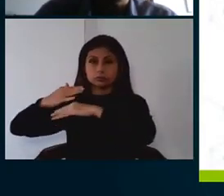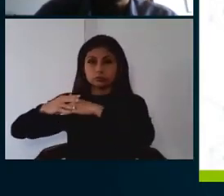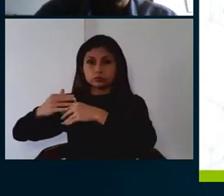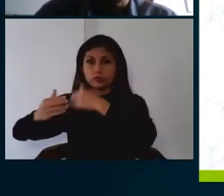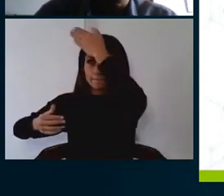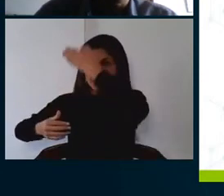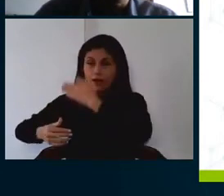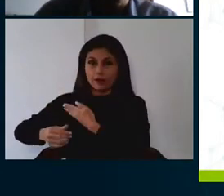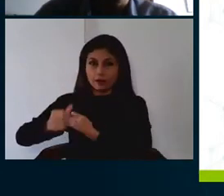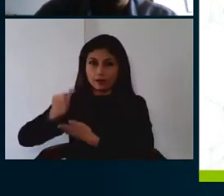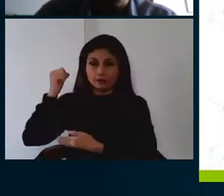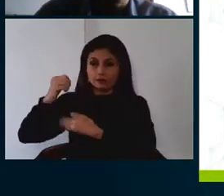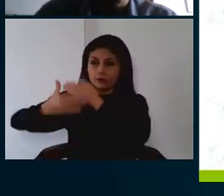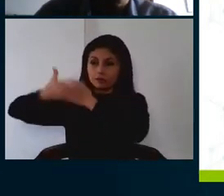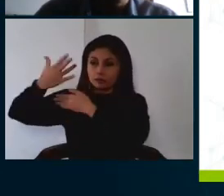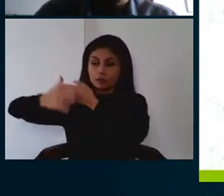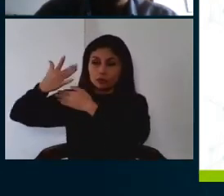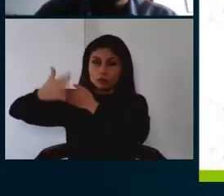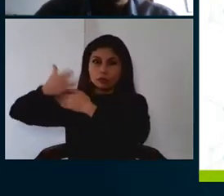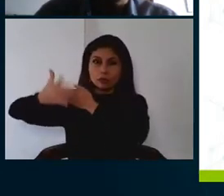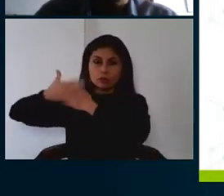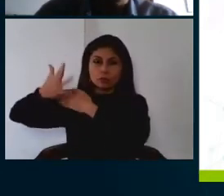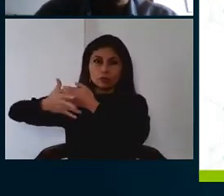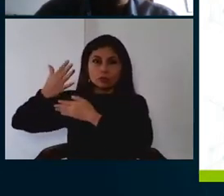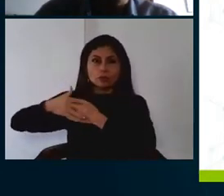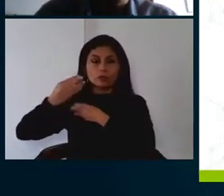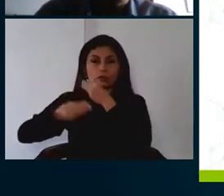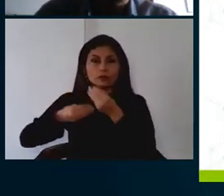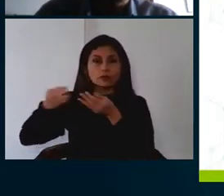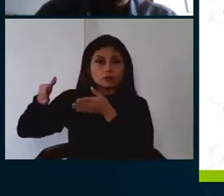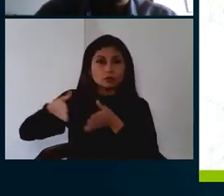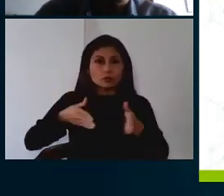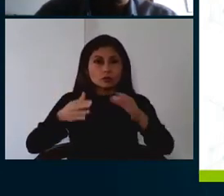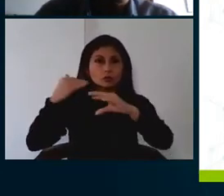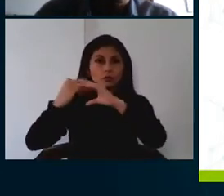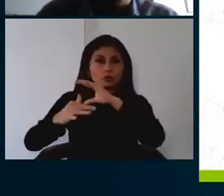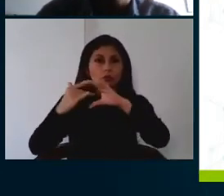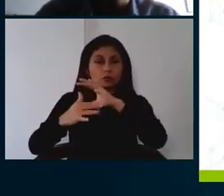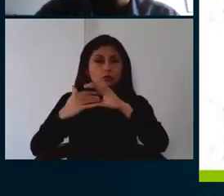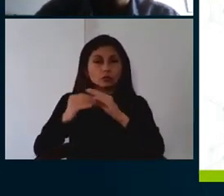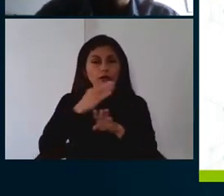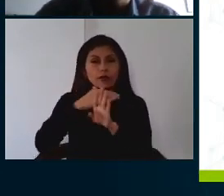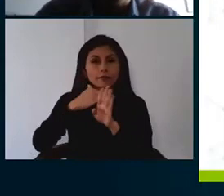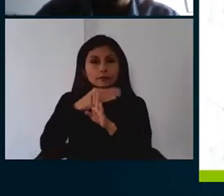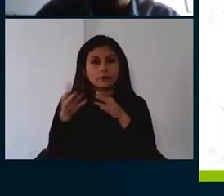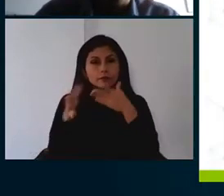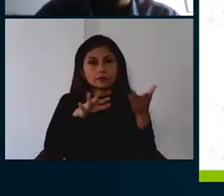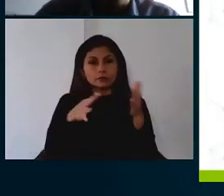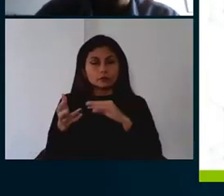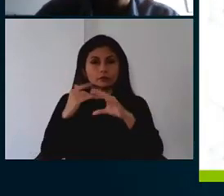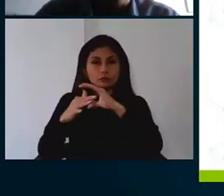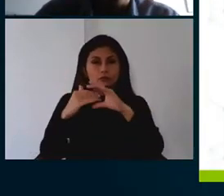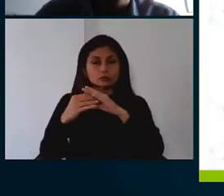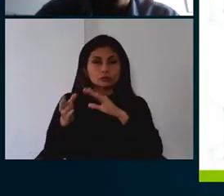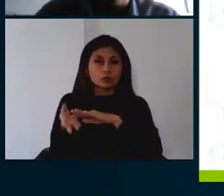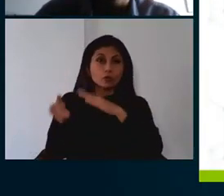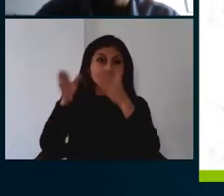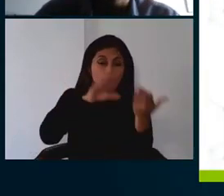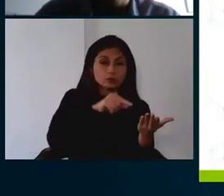pared opuesta y todo el flujo se está yendo es por la mitad opuesta, mientras que por la